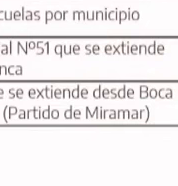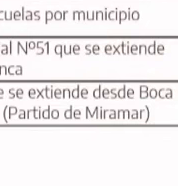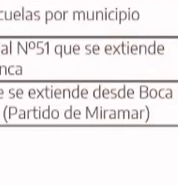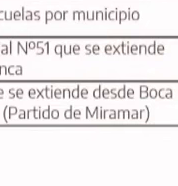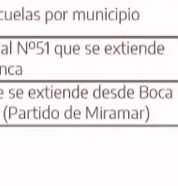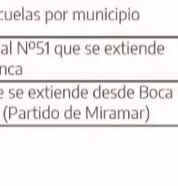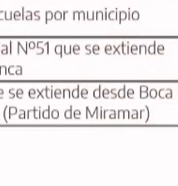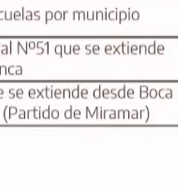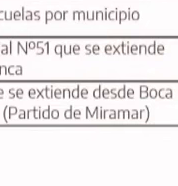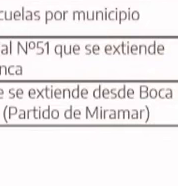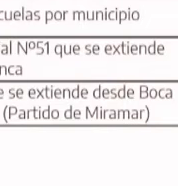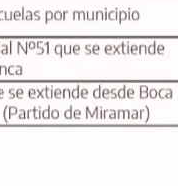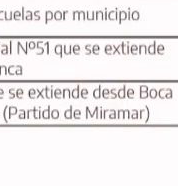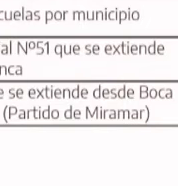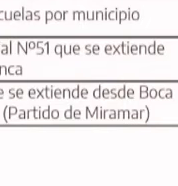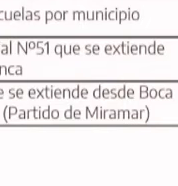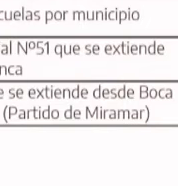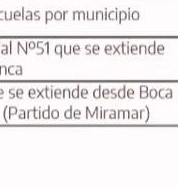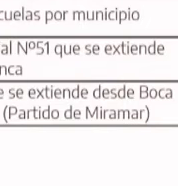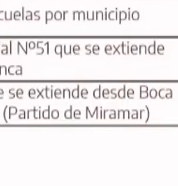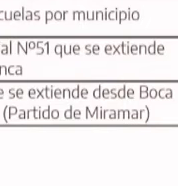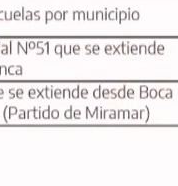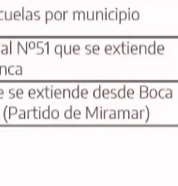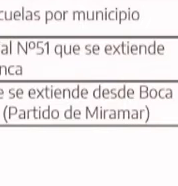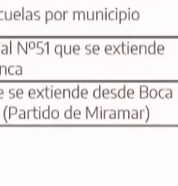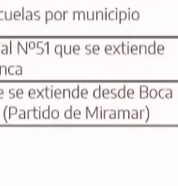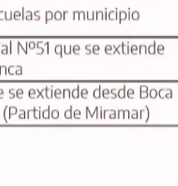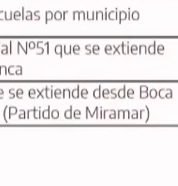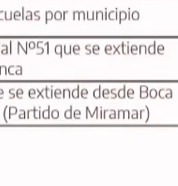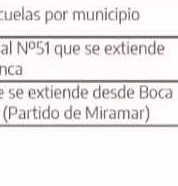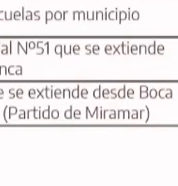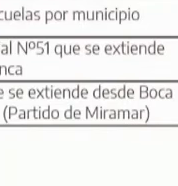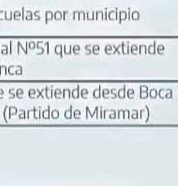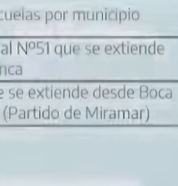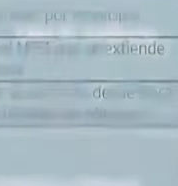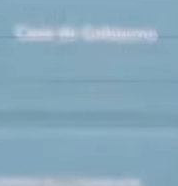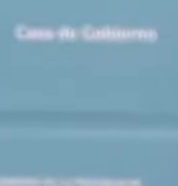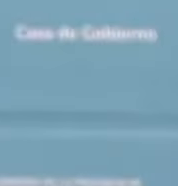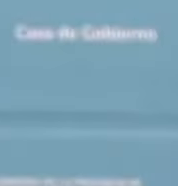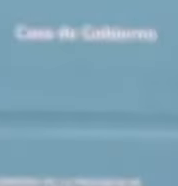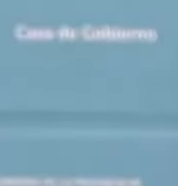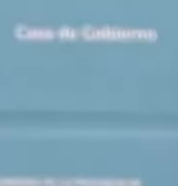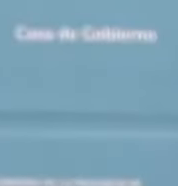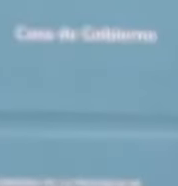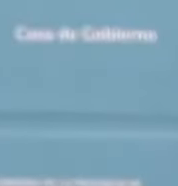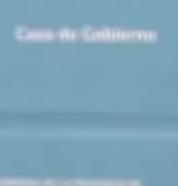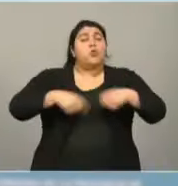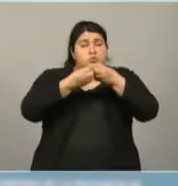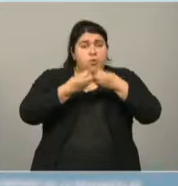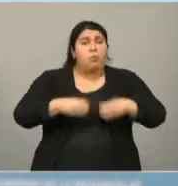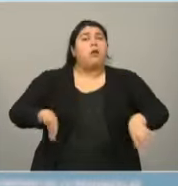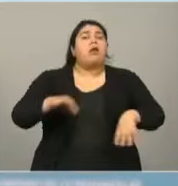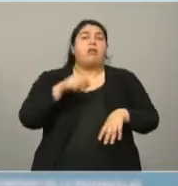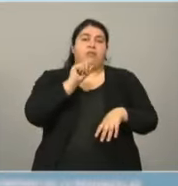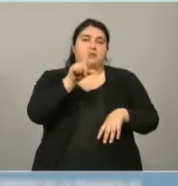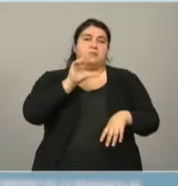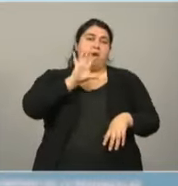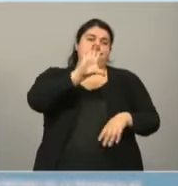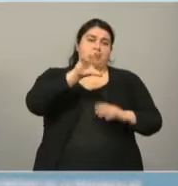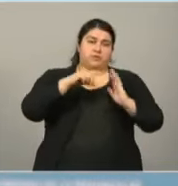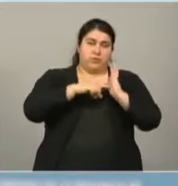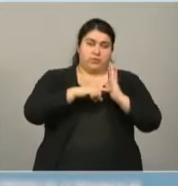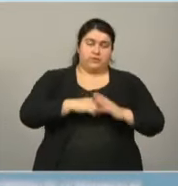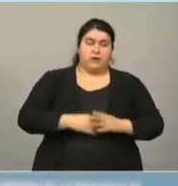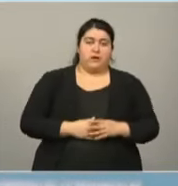salarios digo es enorme lo que significa esa pérdida de recursos para la provincia de Buenos